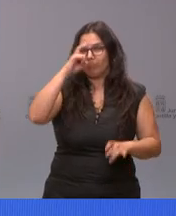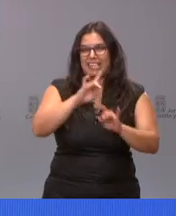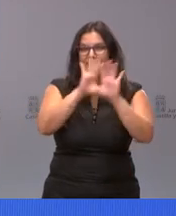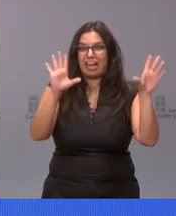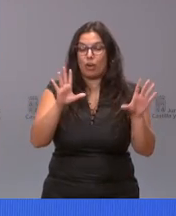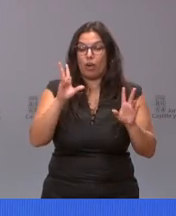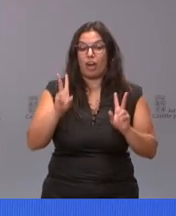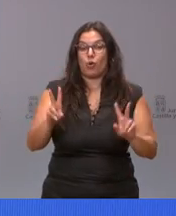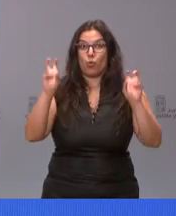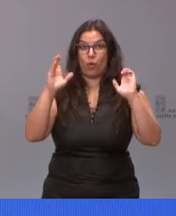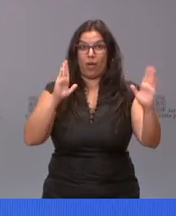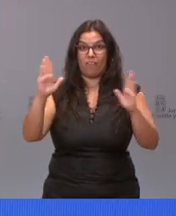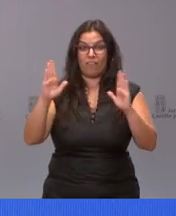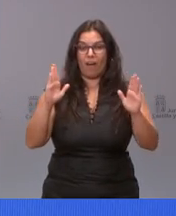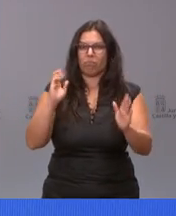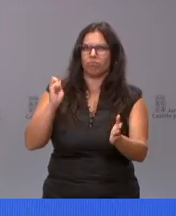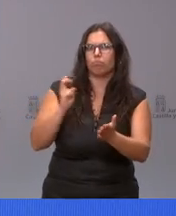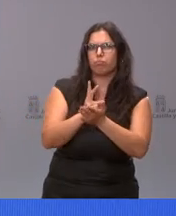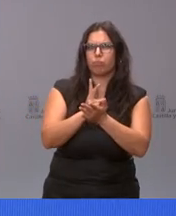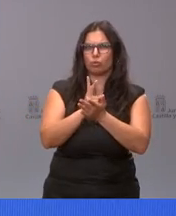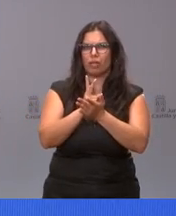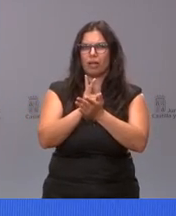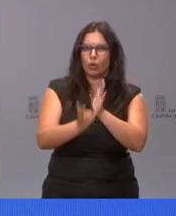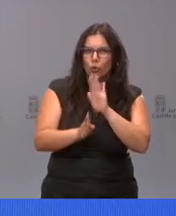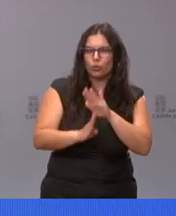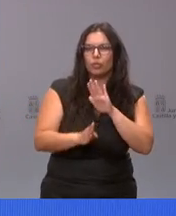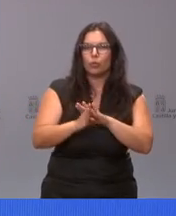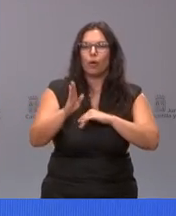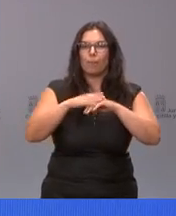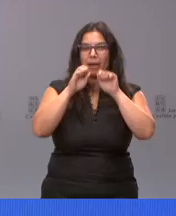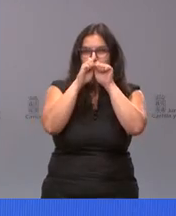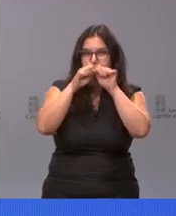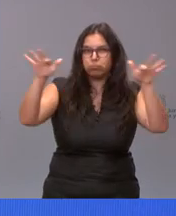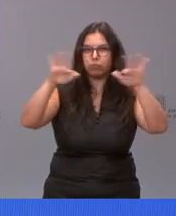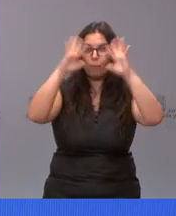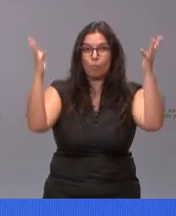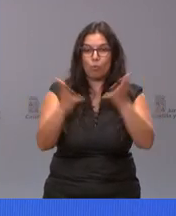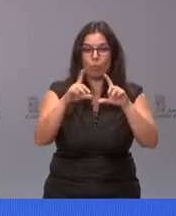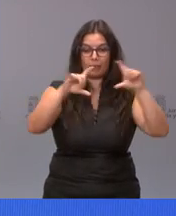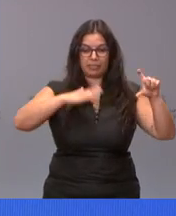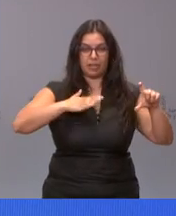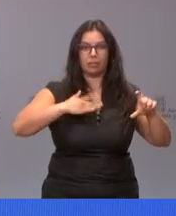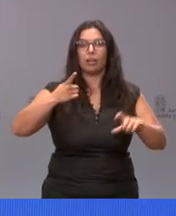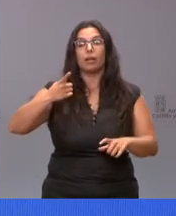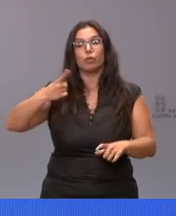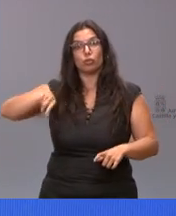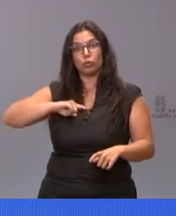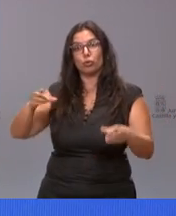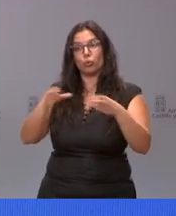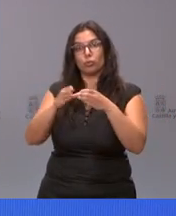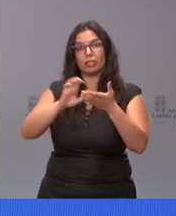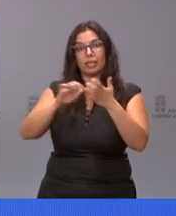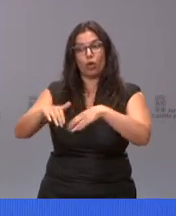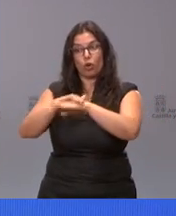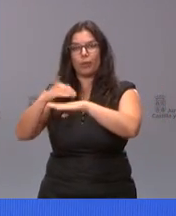nueva aventura de seguir apostando por la internacionalización, vais a tener a vuestro lado al Gobierno